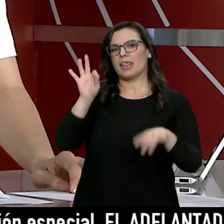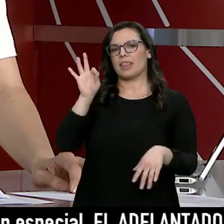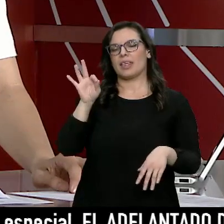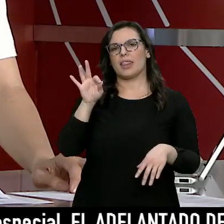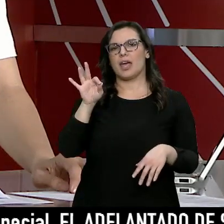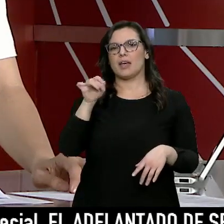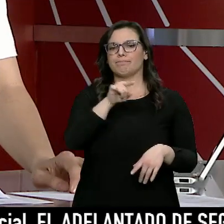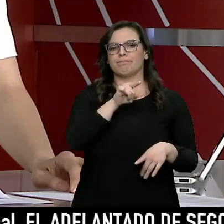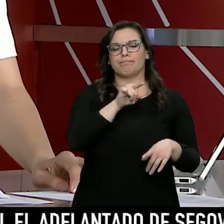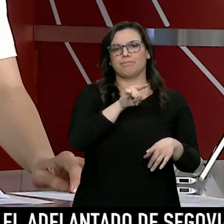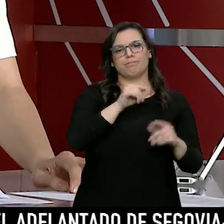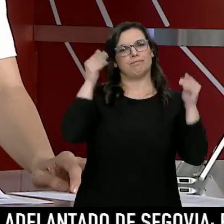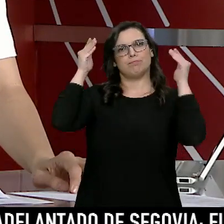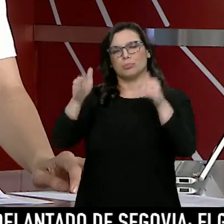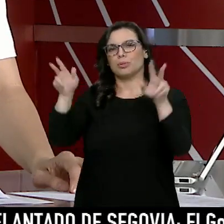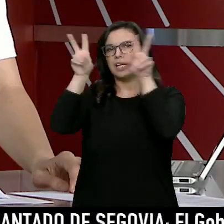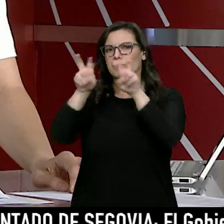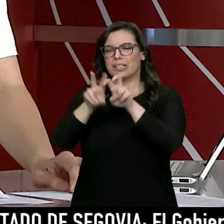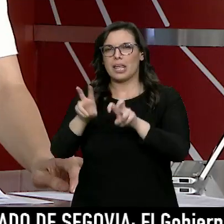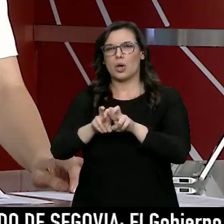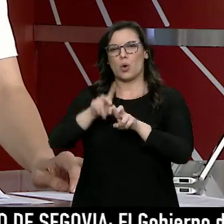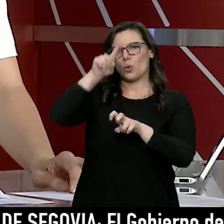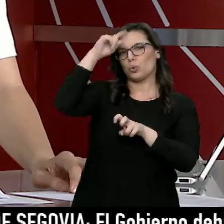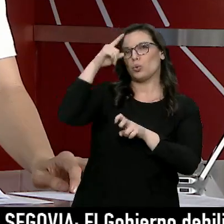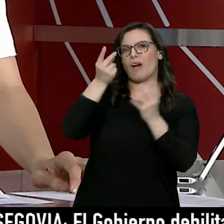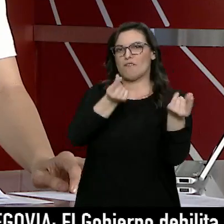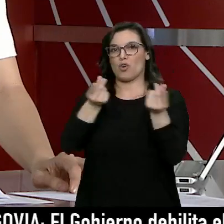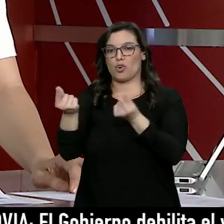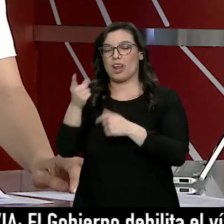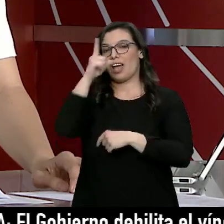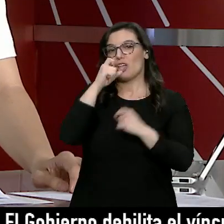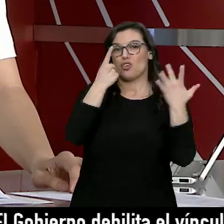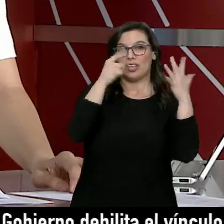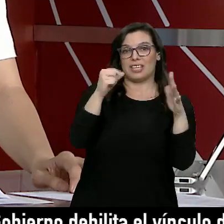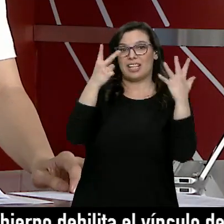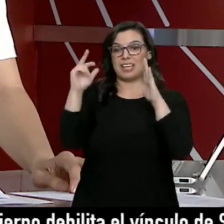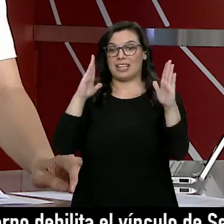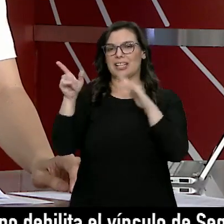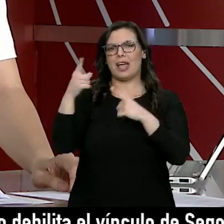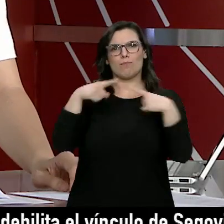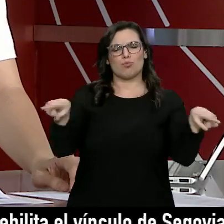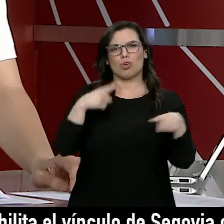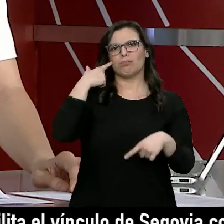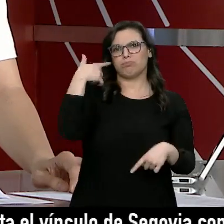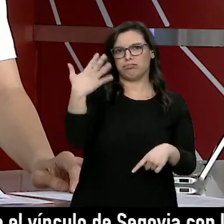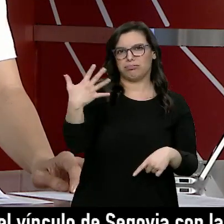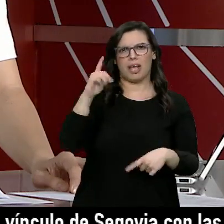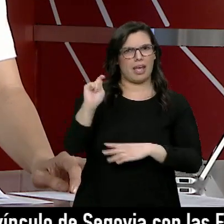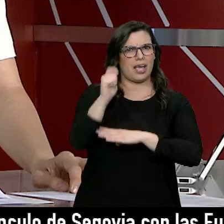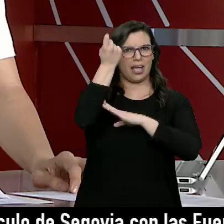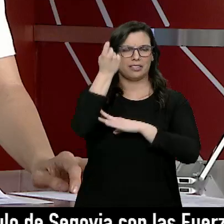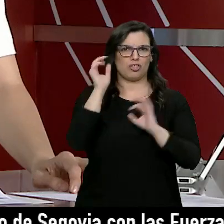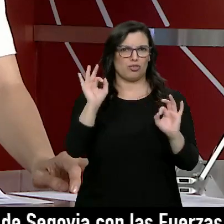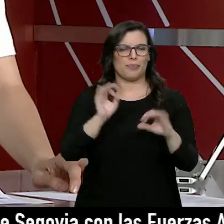escenarios y dedicarse a la investigación de la cultura y el folclore. En los años 60 y 70 fue uno de los músicos más conocidos y de más éxito de